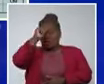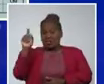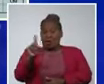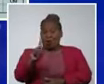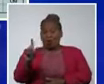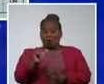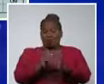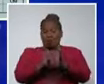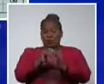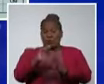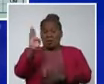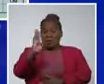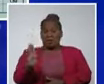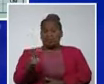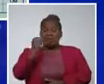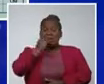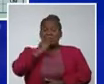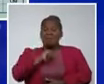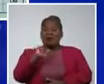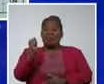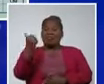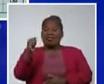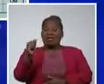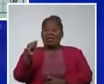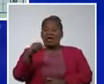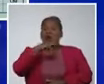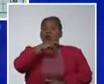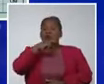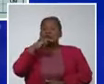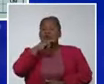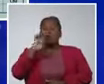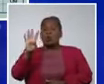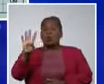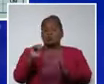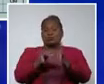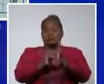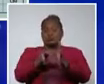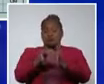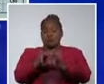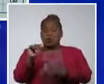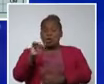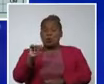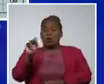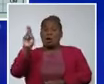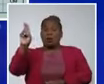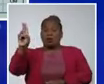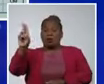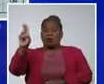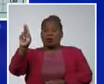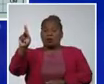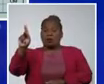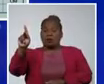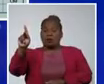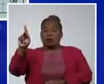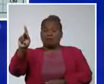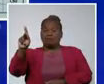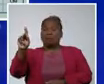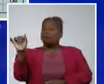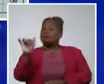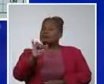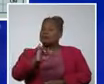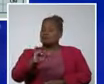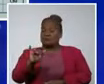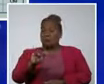Brasil con más de 10, Rusia con más de 4 millones, igual que el Reino Unido. Y los que aportan el